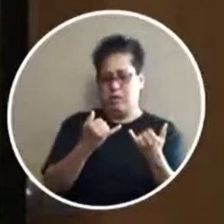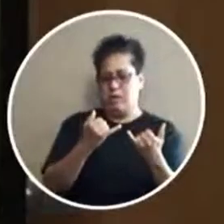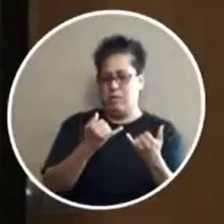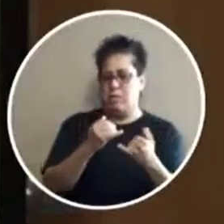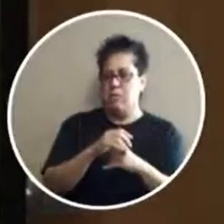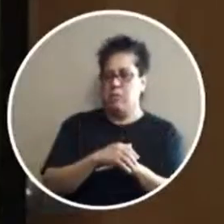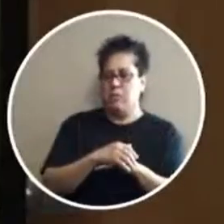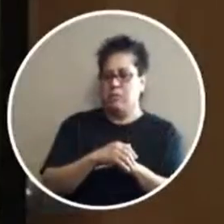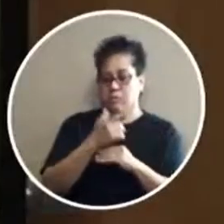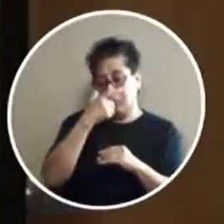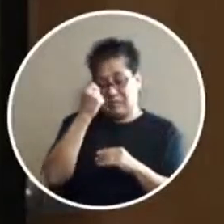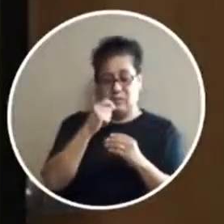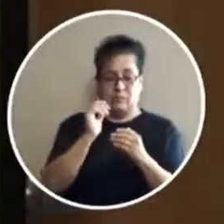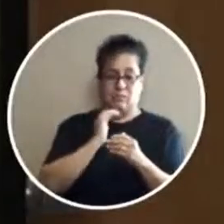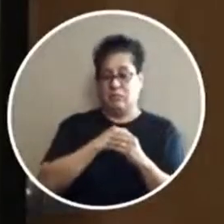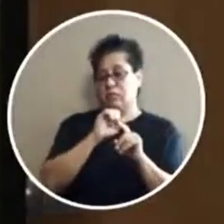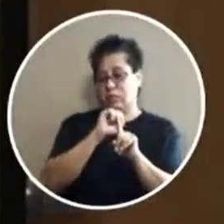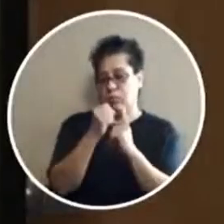that we're living now.